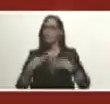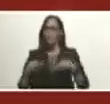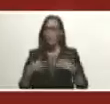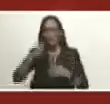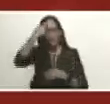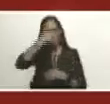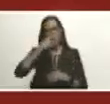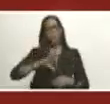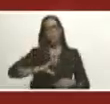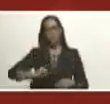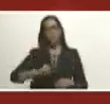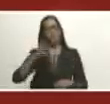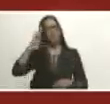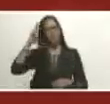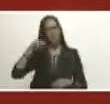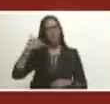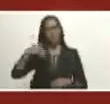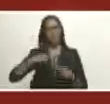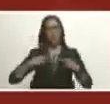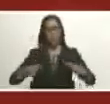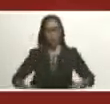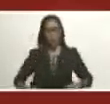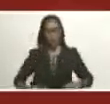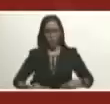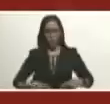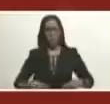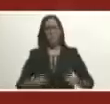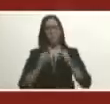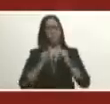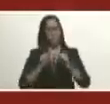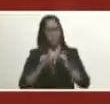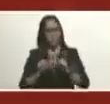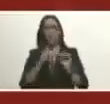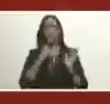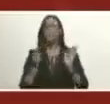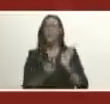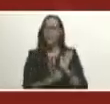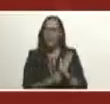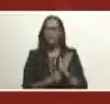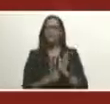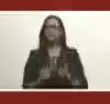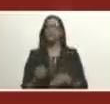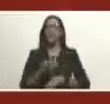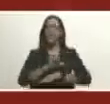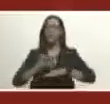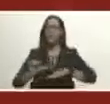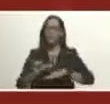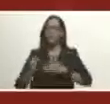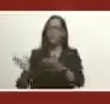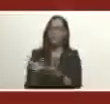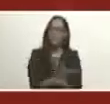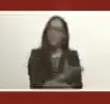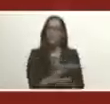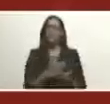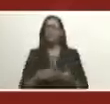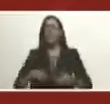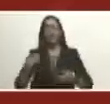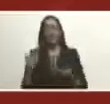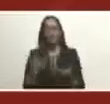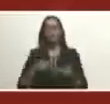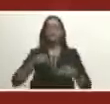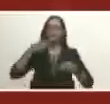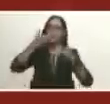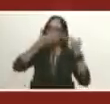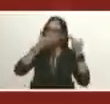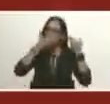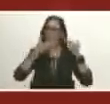respeto a los derechos humanos. Constante y pertinaz en el cumplimiento de las operaciones de erradicación de los delitos de extorsión y